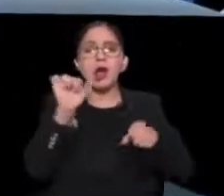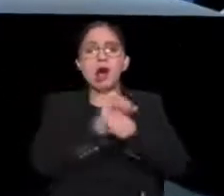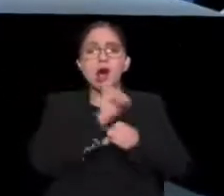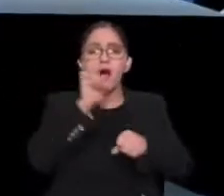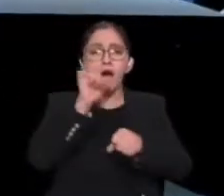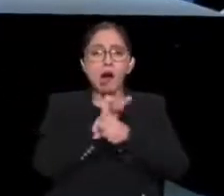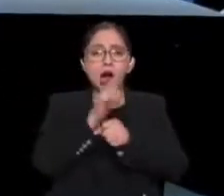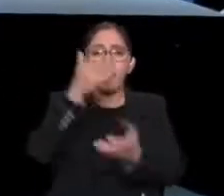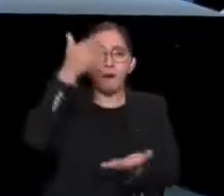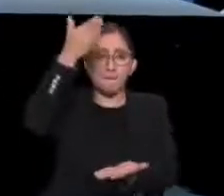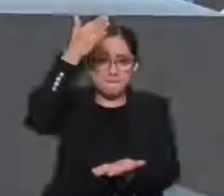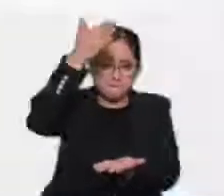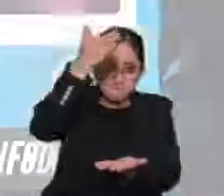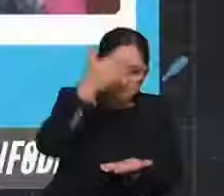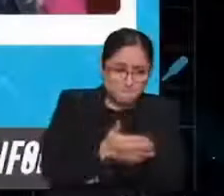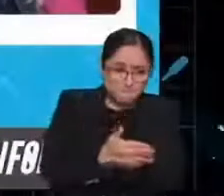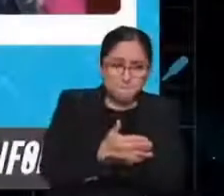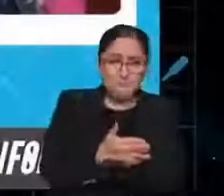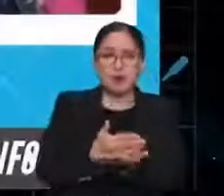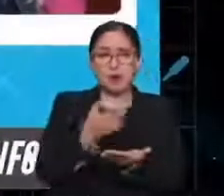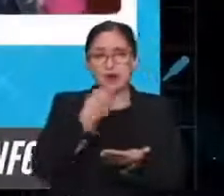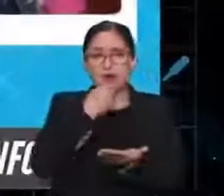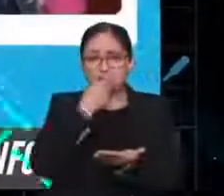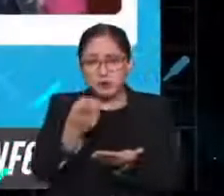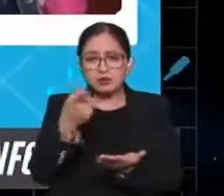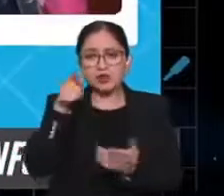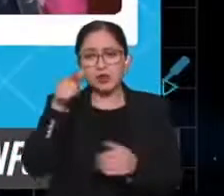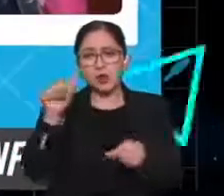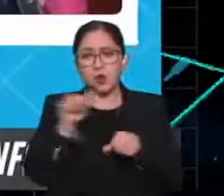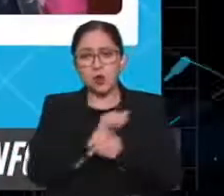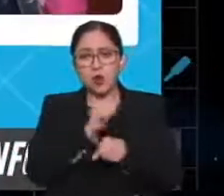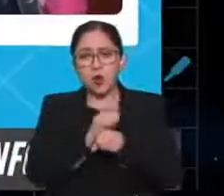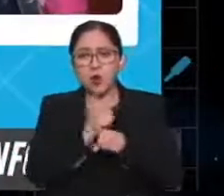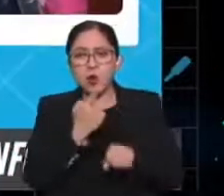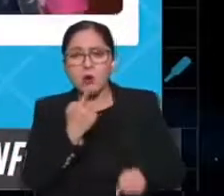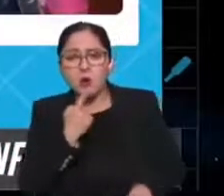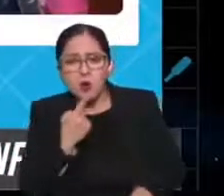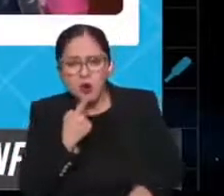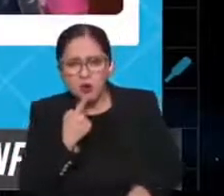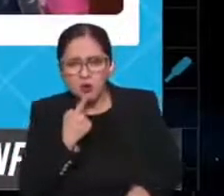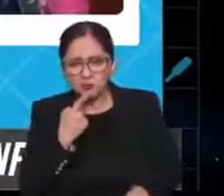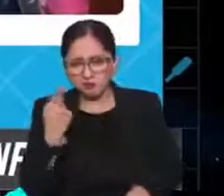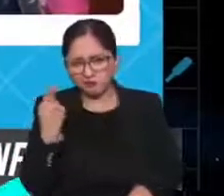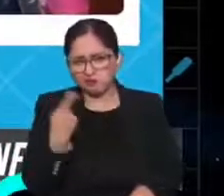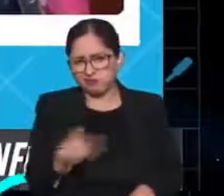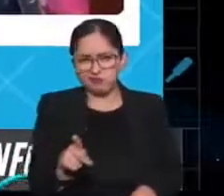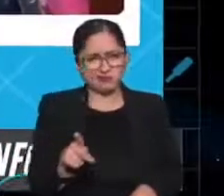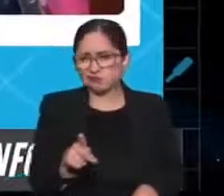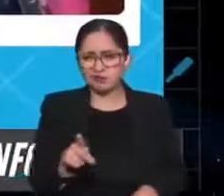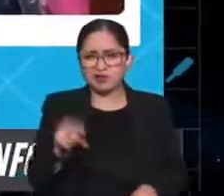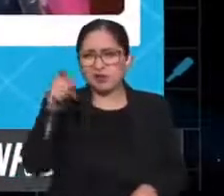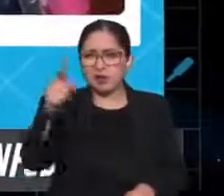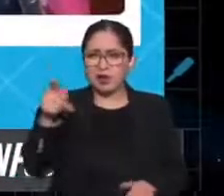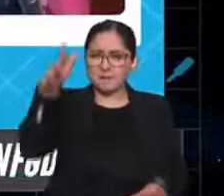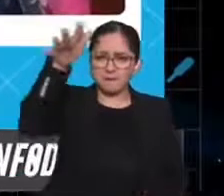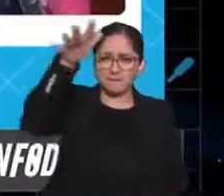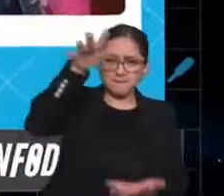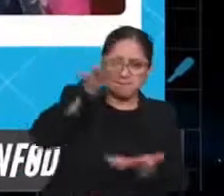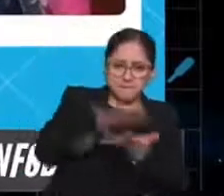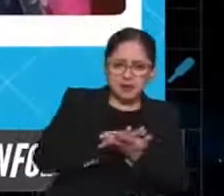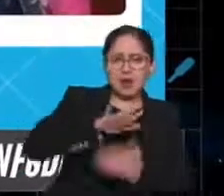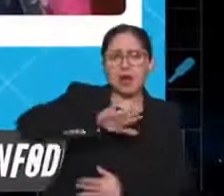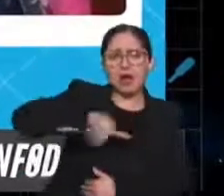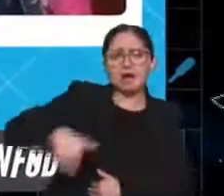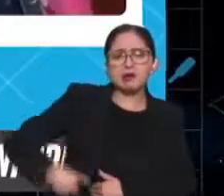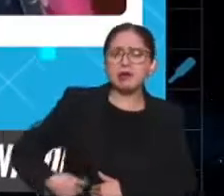que había sido justamente por la ballena que sostenía el auto rojo. Exactamente, y resulta que es de un accidente que ocurrió en marzo, lo